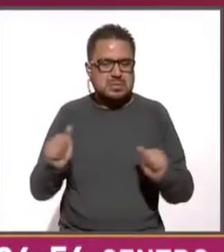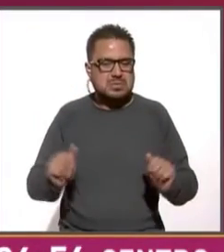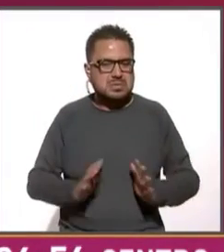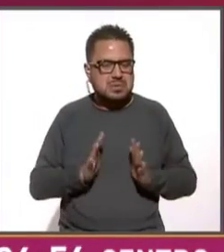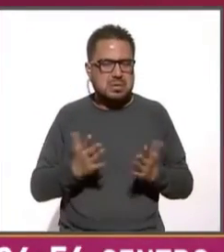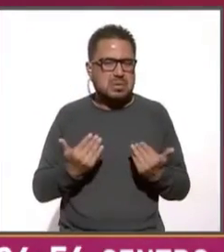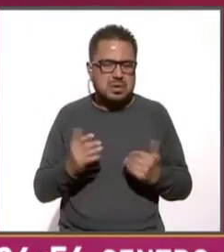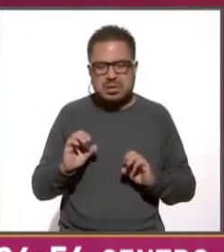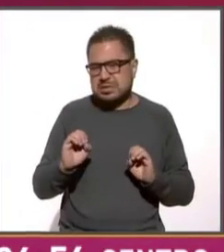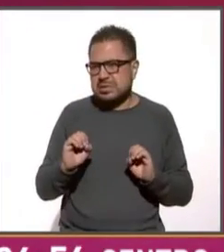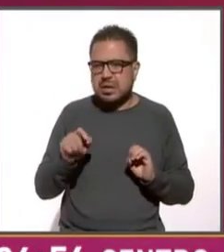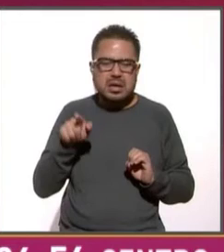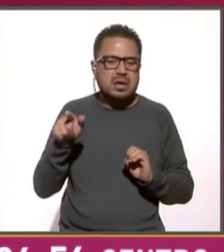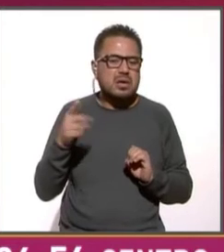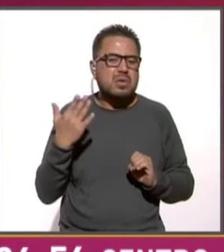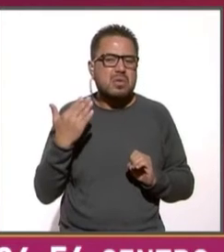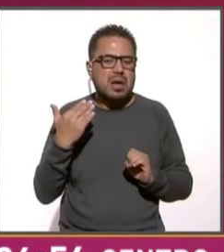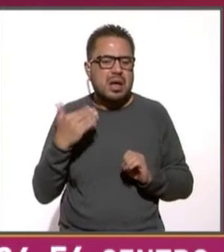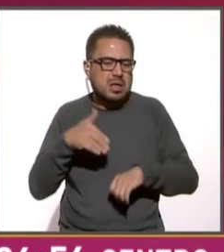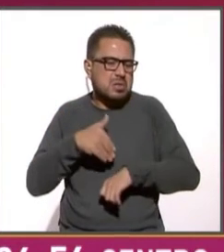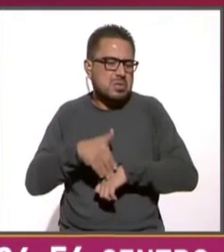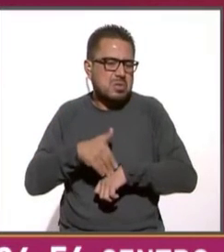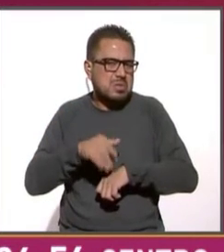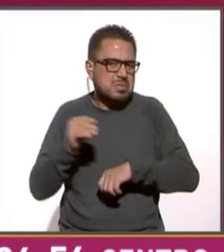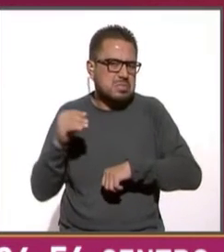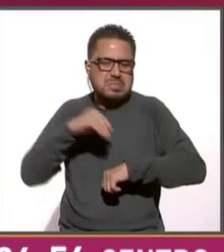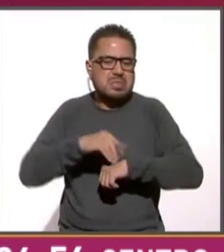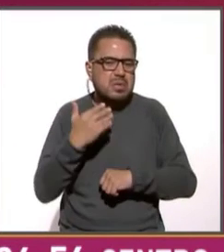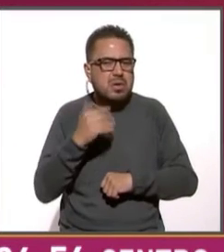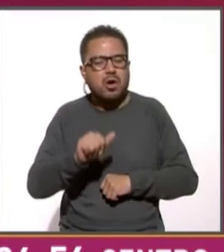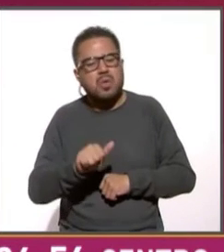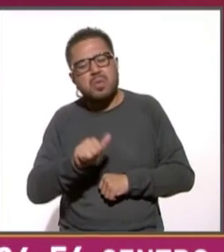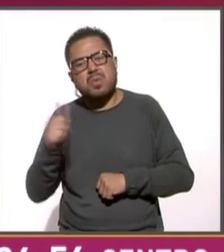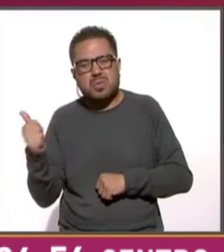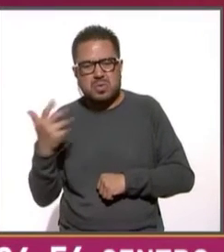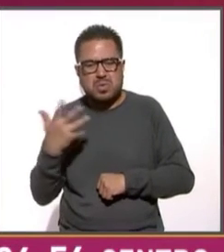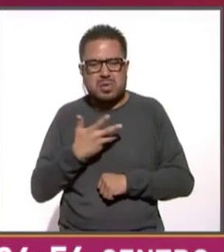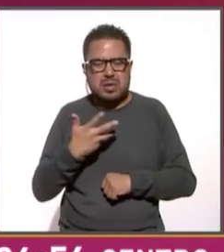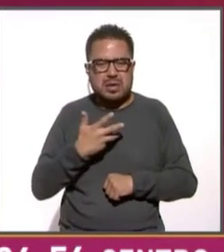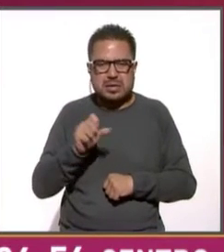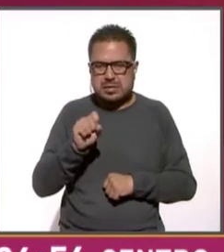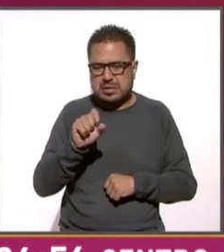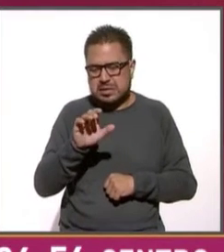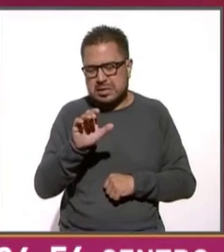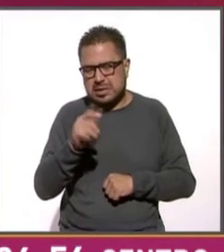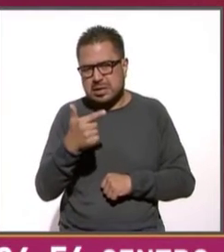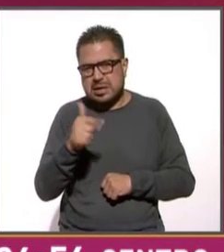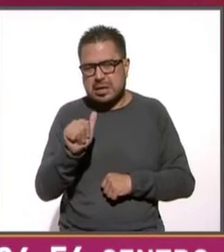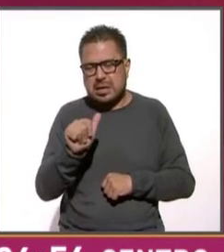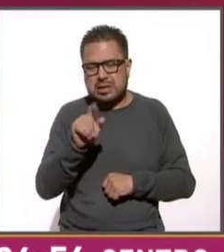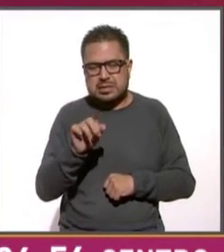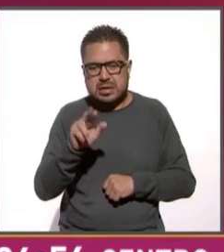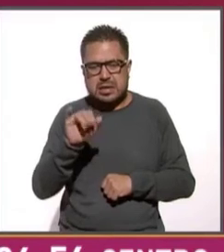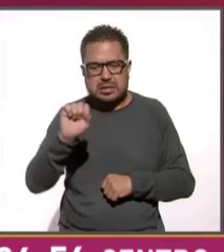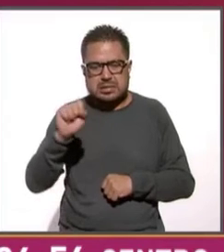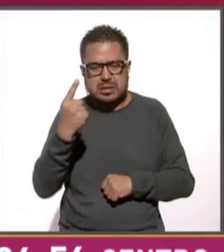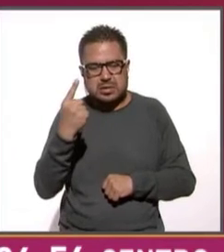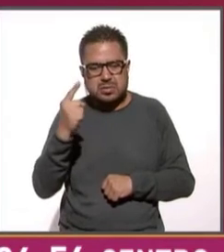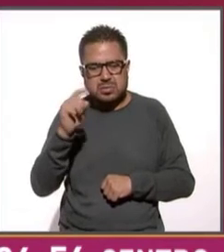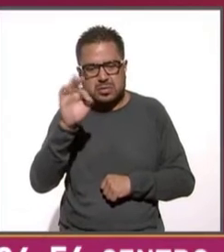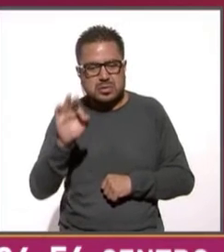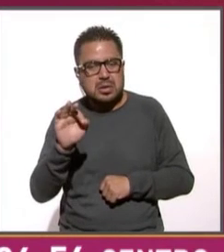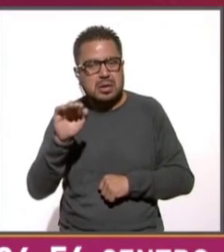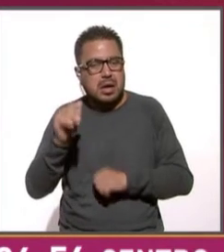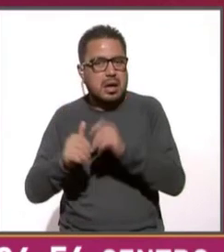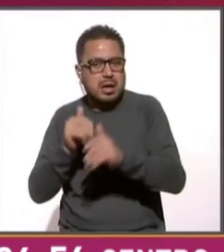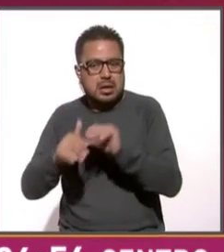sorpresas. Aquí no hubo muchas mediciones, hubo otra de las Heras, 61%, acabó en 60.2%,